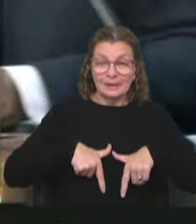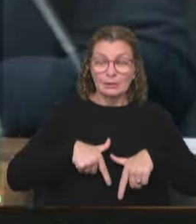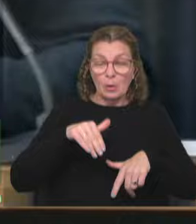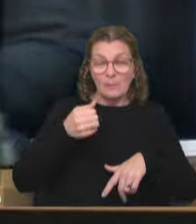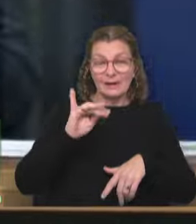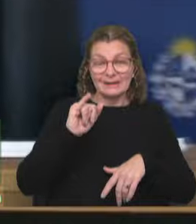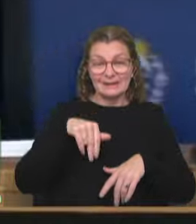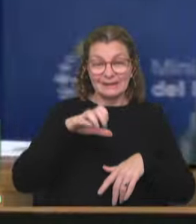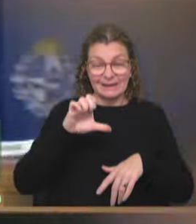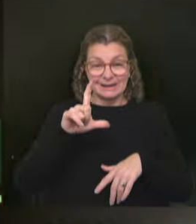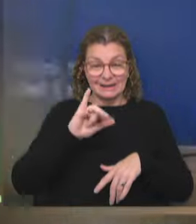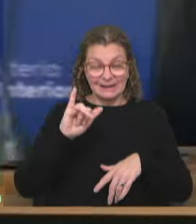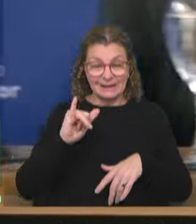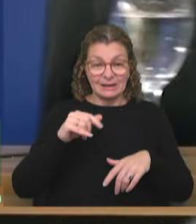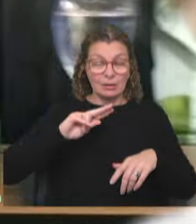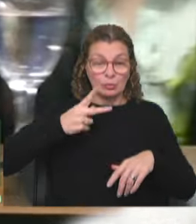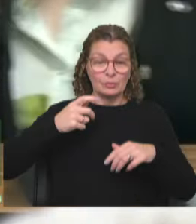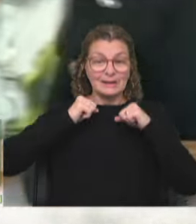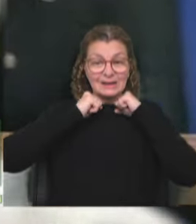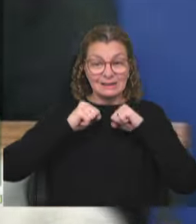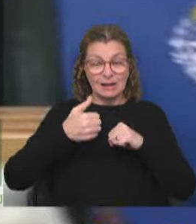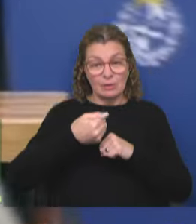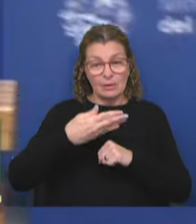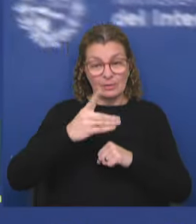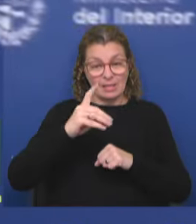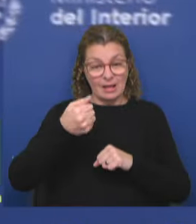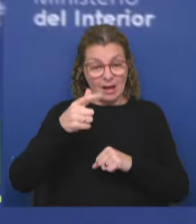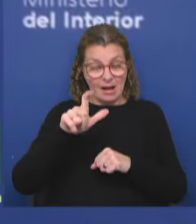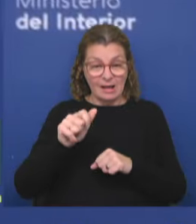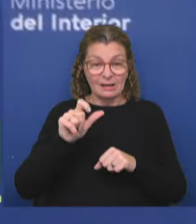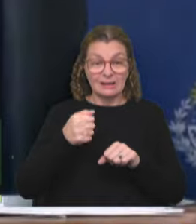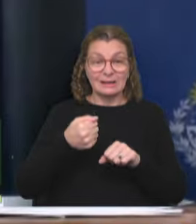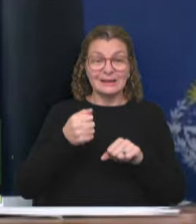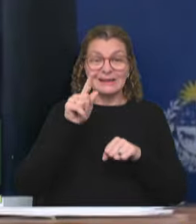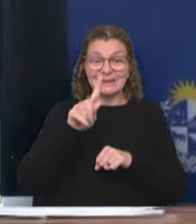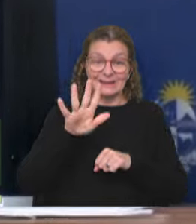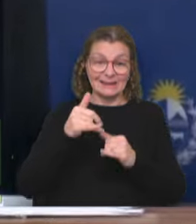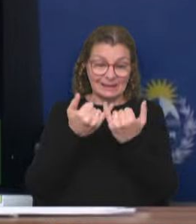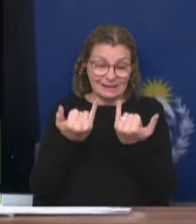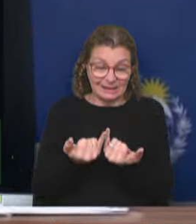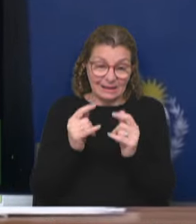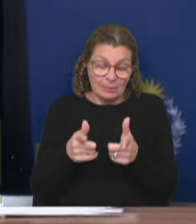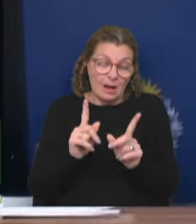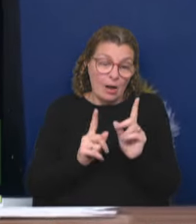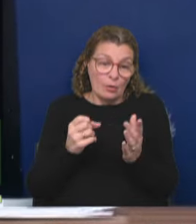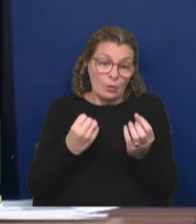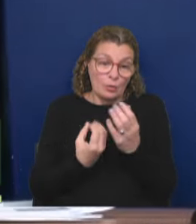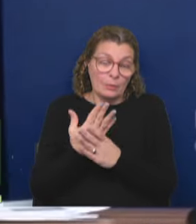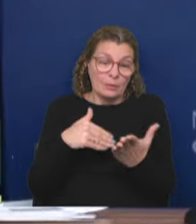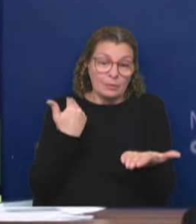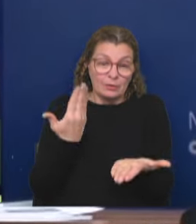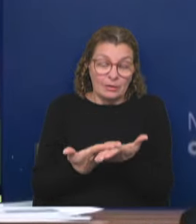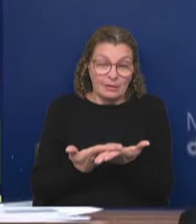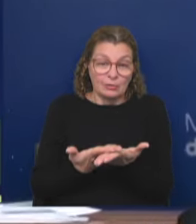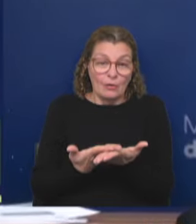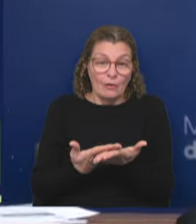también con el subsecretario del Interior, Pablo Abdala, quien en 15 días, y esto también es una novedad, presentará los datos de